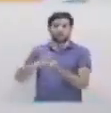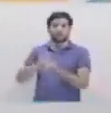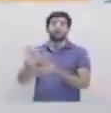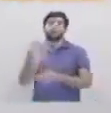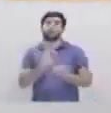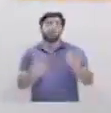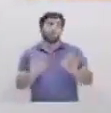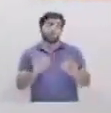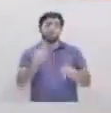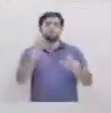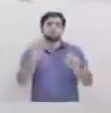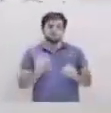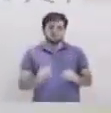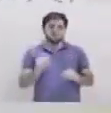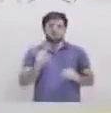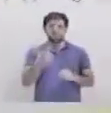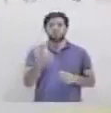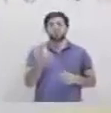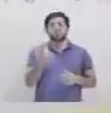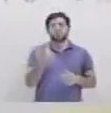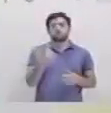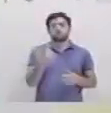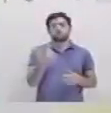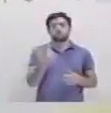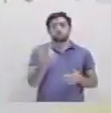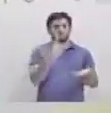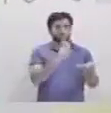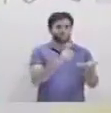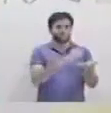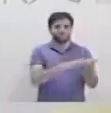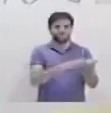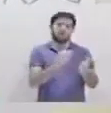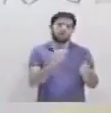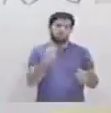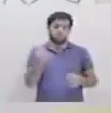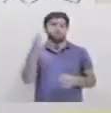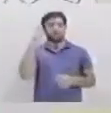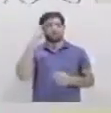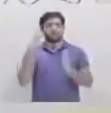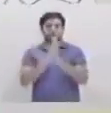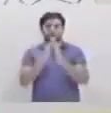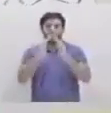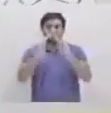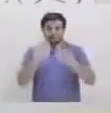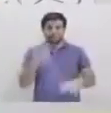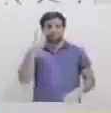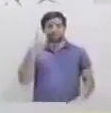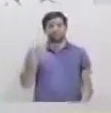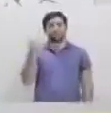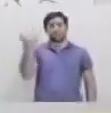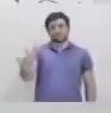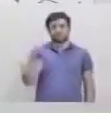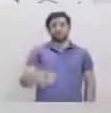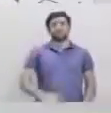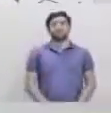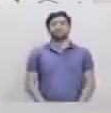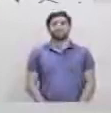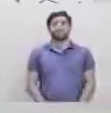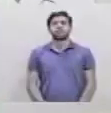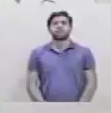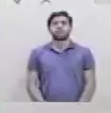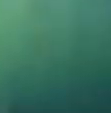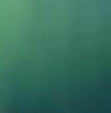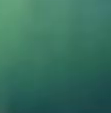si no, puede ser con gel. En este caso, pues quédate en casa y hasta la próxima.